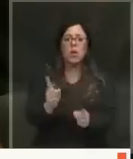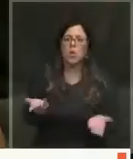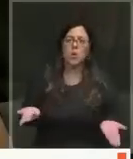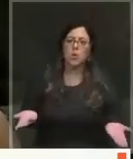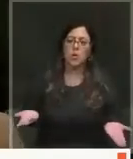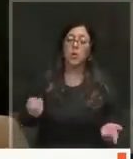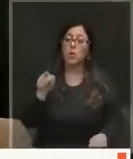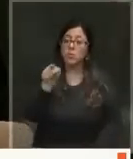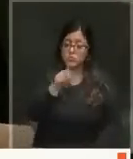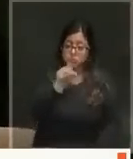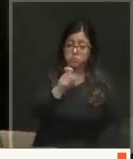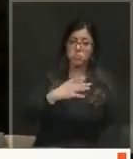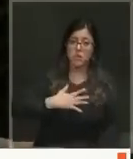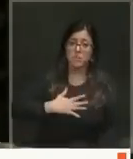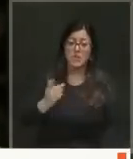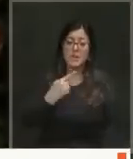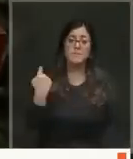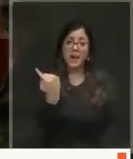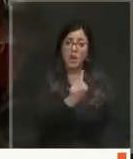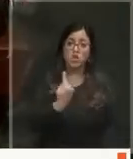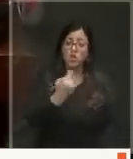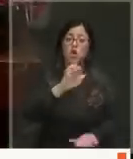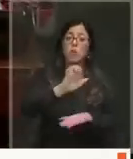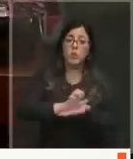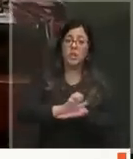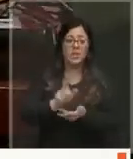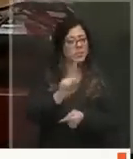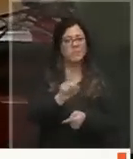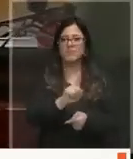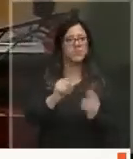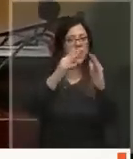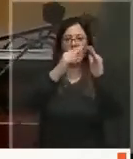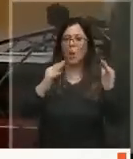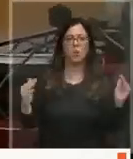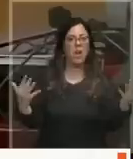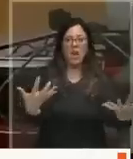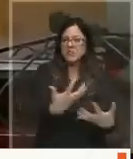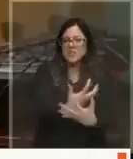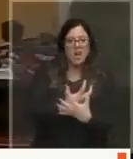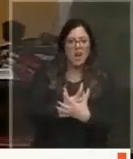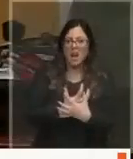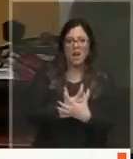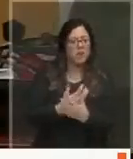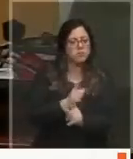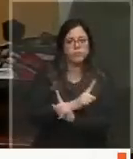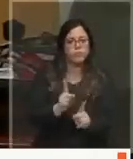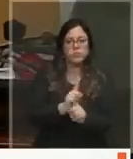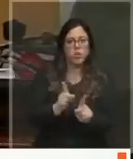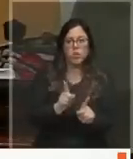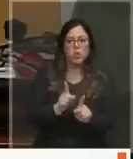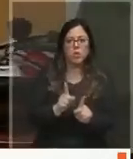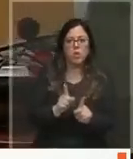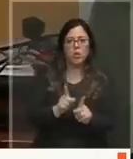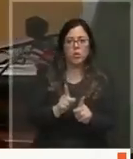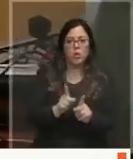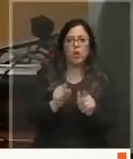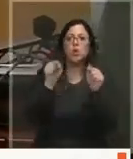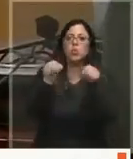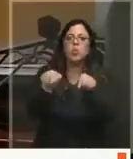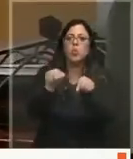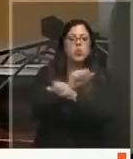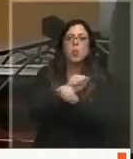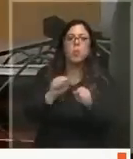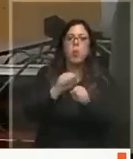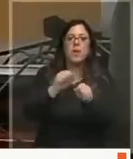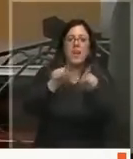Si tú me preguntas a mí, para nosotros como Estado no es una casa de acogida, ¿por qué no? Ni un albergue. Tú no puedes mezclar en un